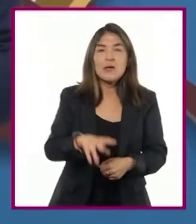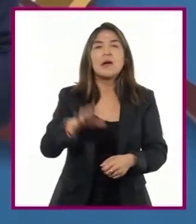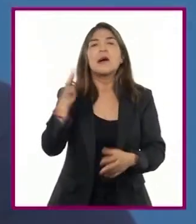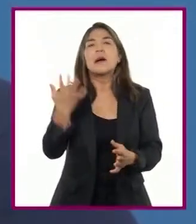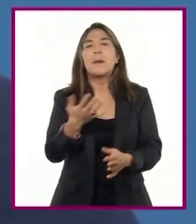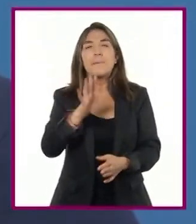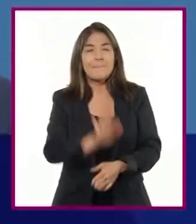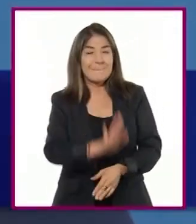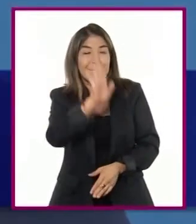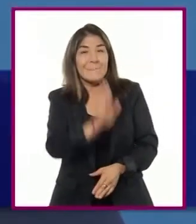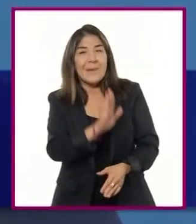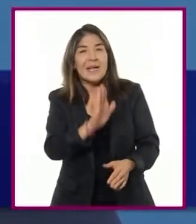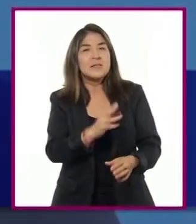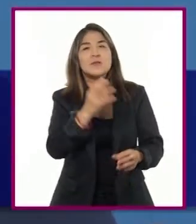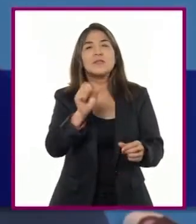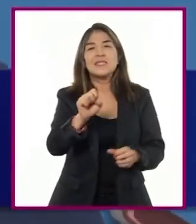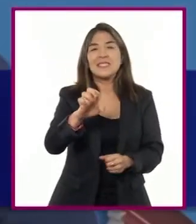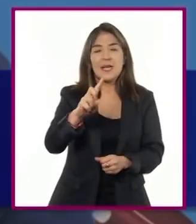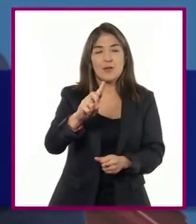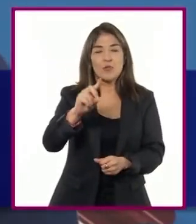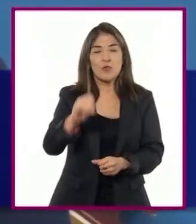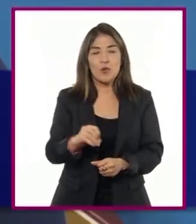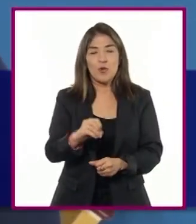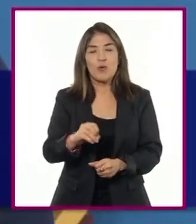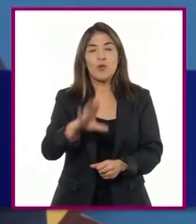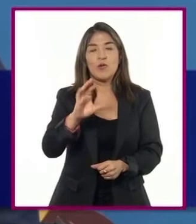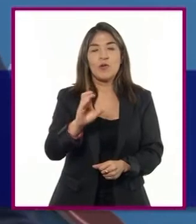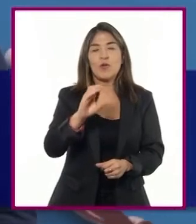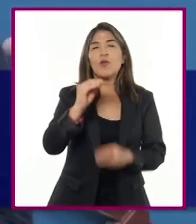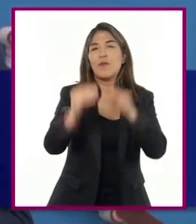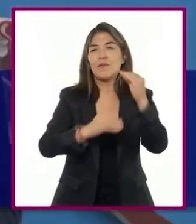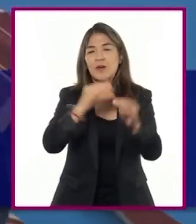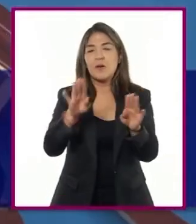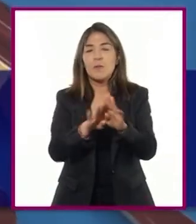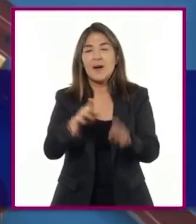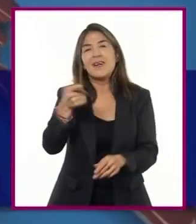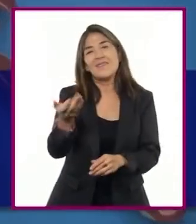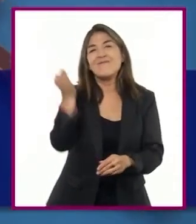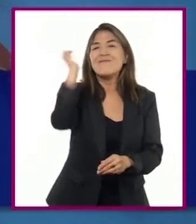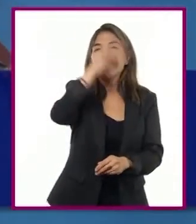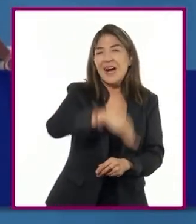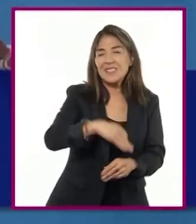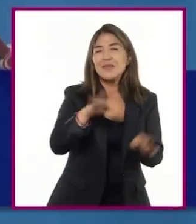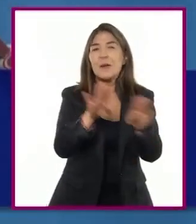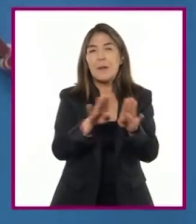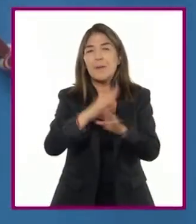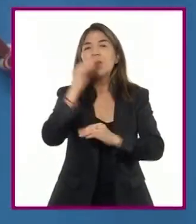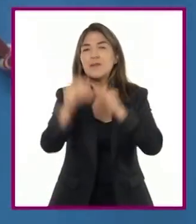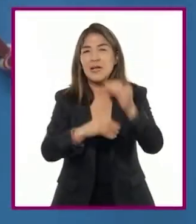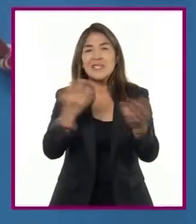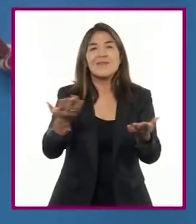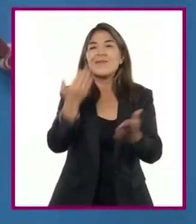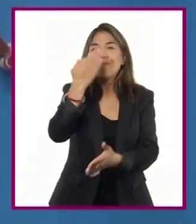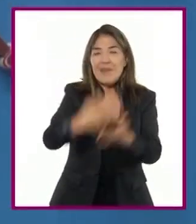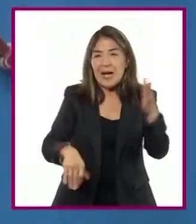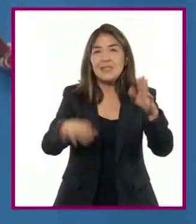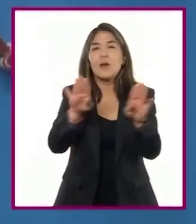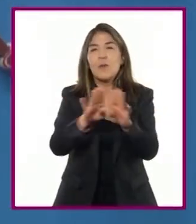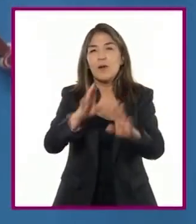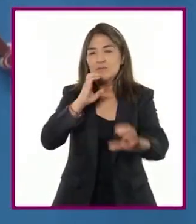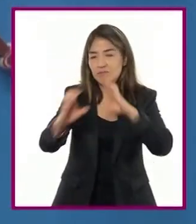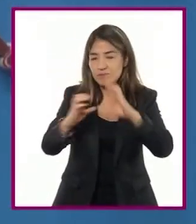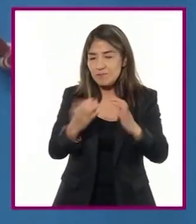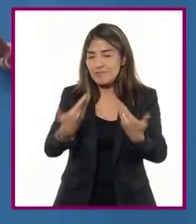pseudoconflicto. Los pseudoconflictos o falsos conflictos se originan de un malentendido, debido a un manejo inadecuado de